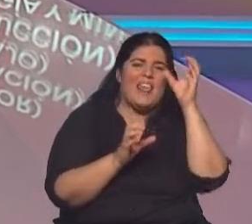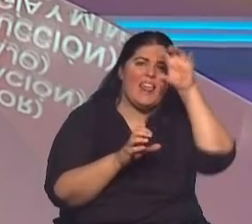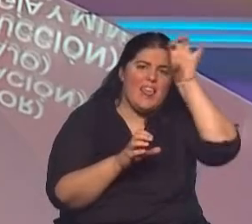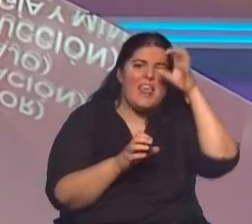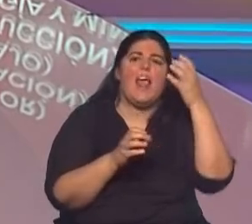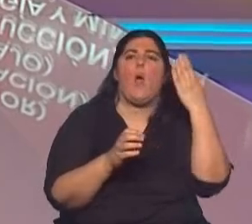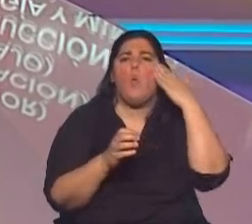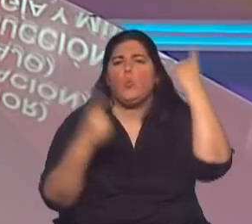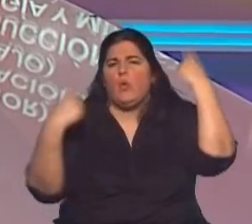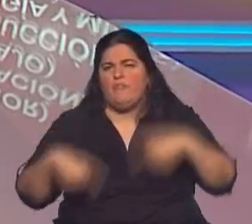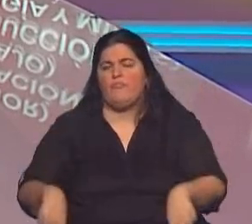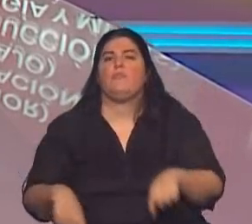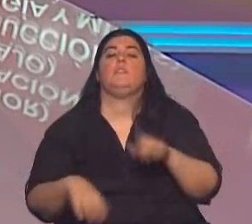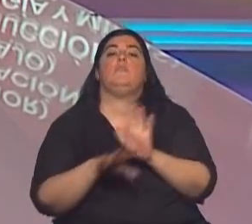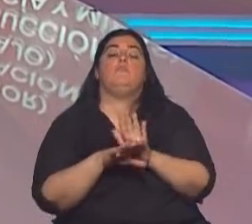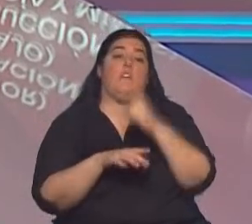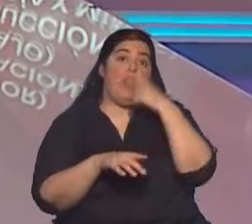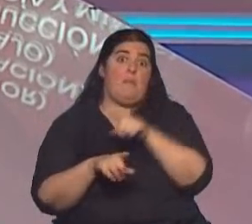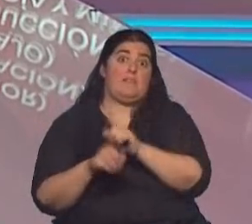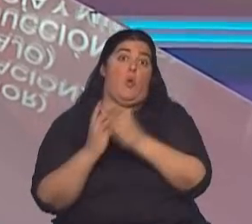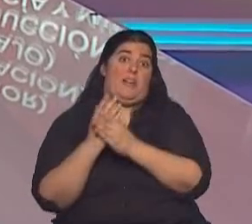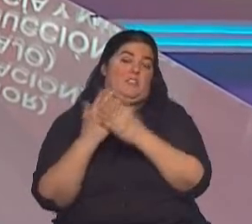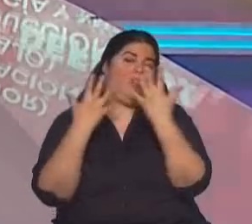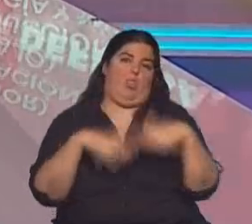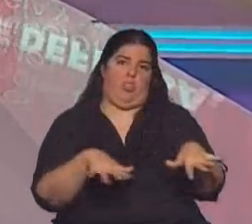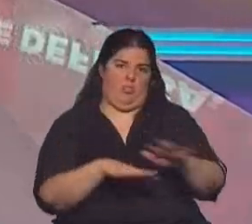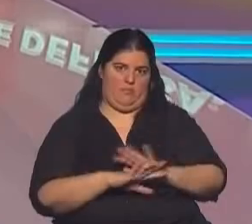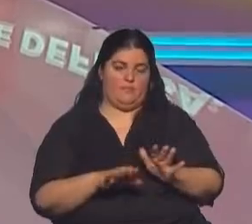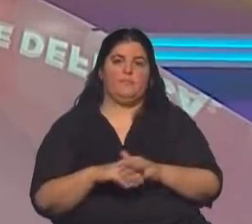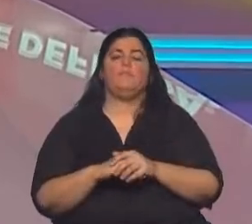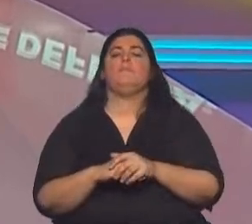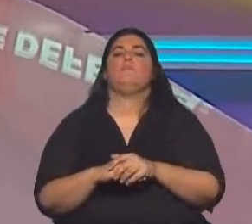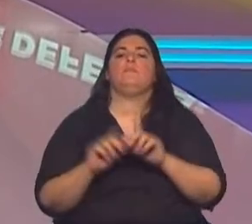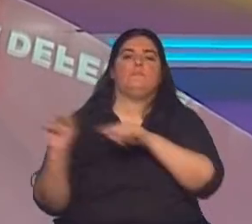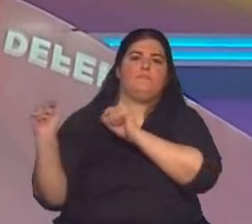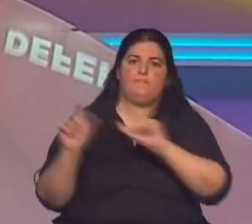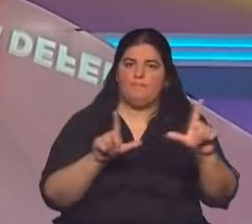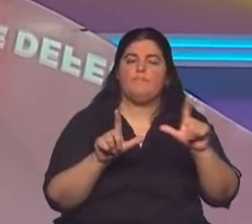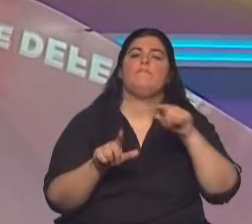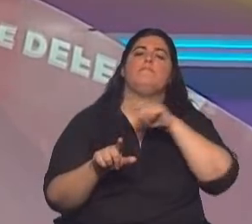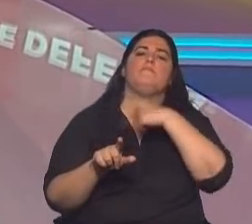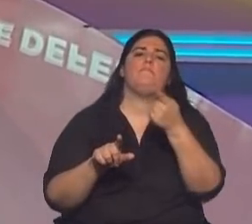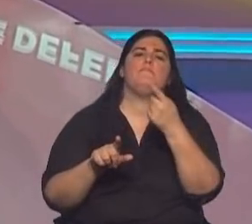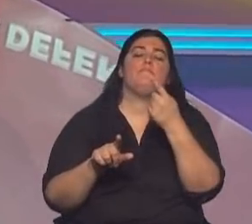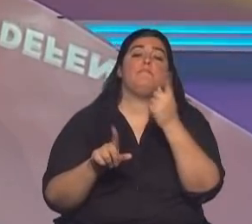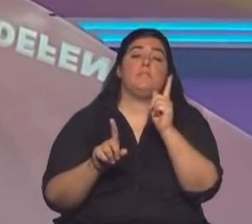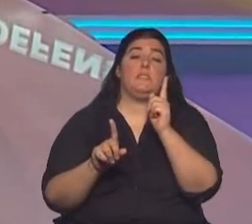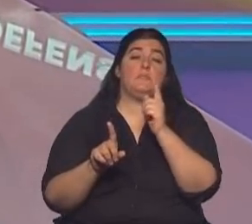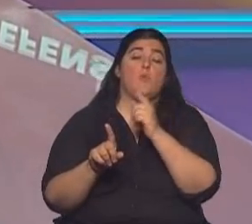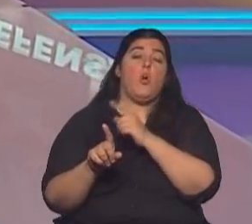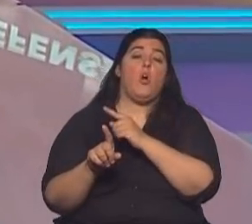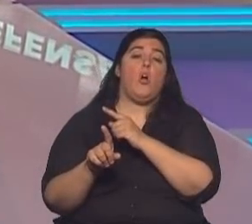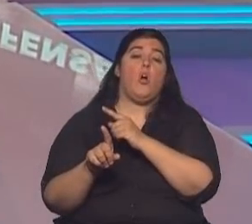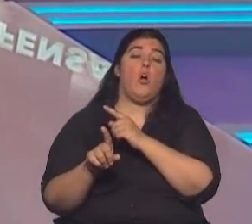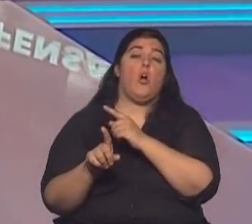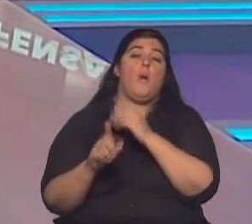que terminan dando un paso al costado. Seguimos con la siguiente. Y en este caso hablamos de que a un mes de la designación